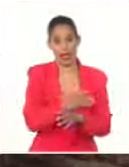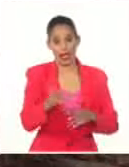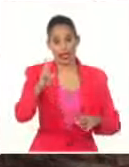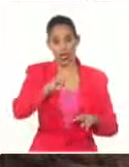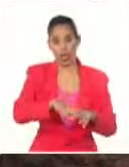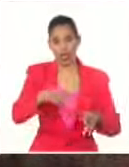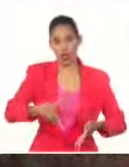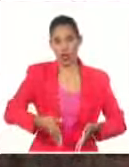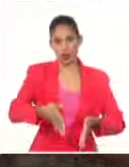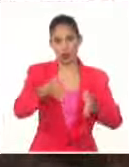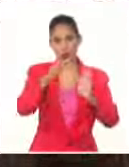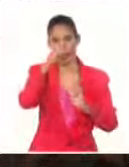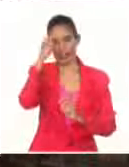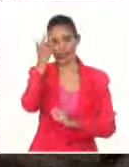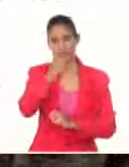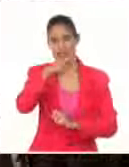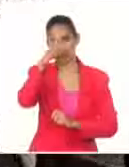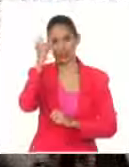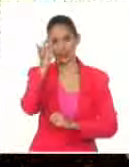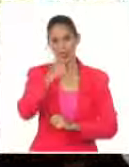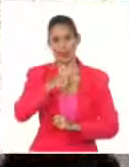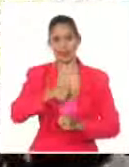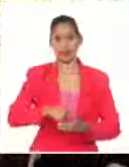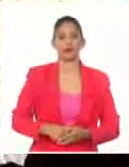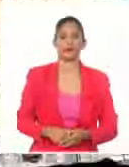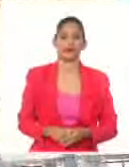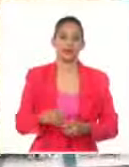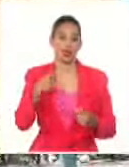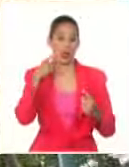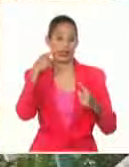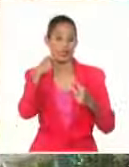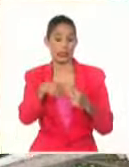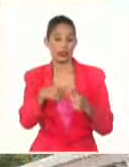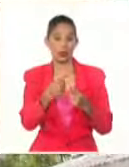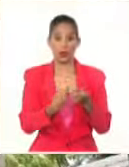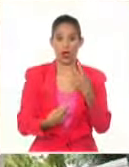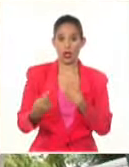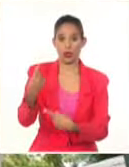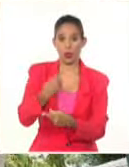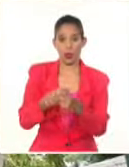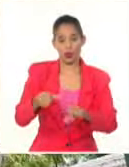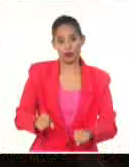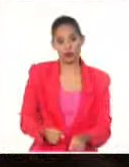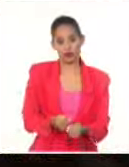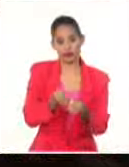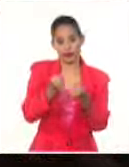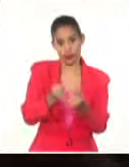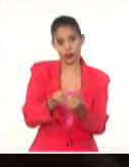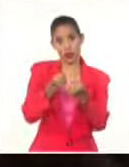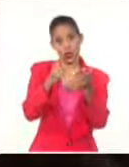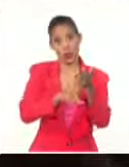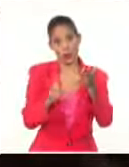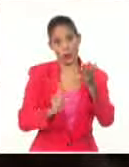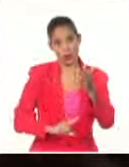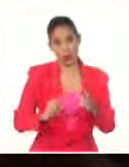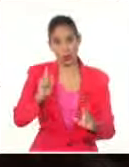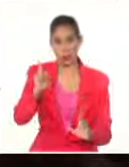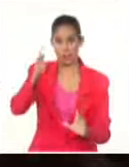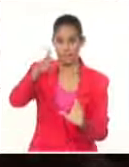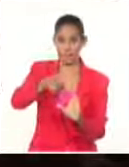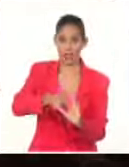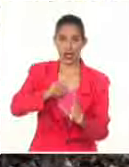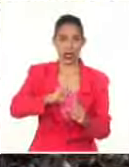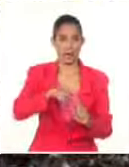hasta el hotel Sasa. Este tipo de estrategias inversionistas contribuyen al ahorro de combustibles, partes y piezas, al tiempo que elevan